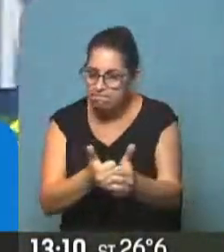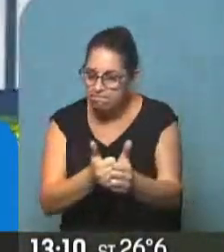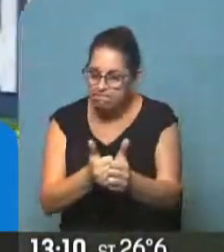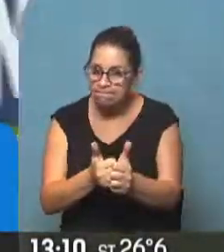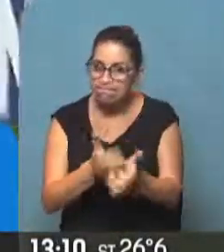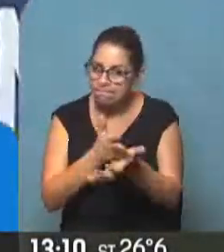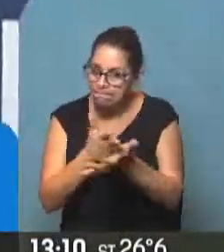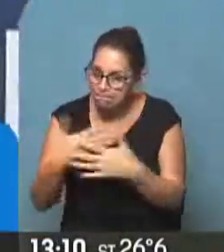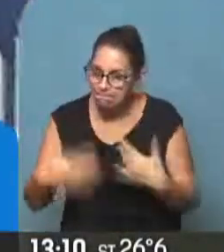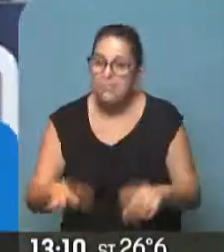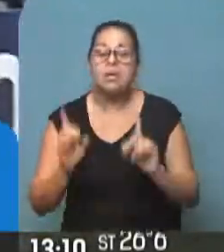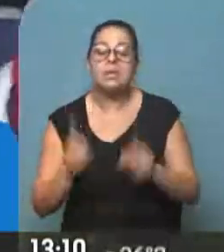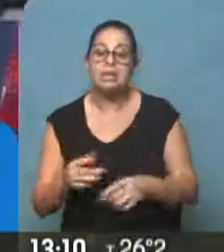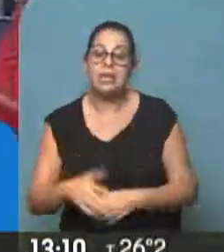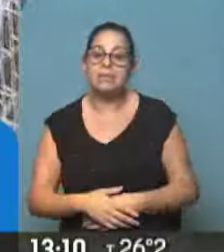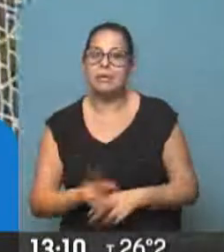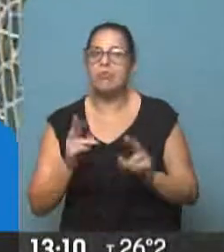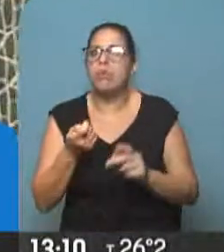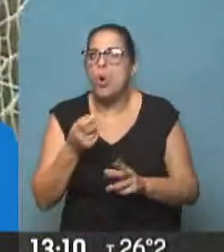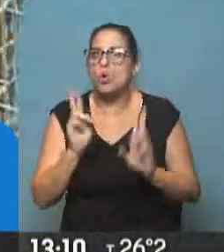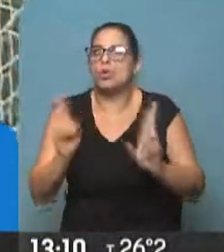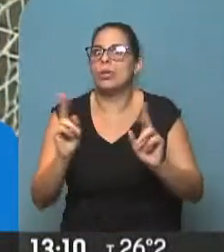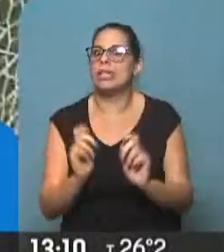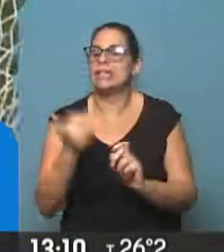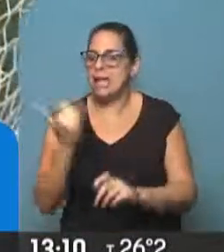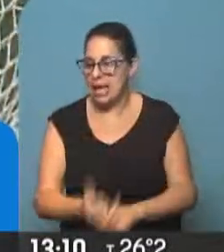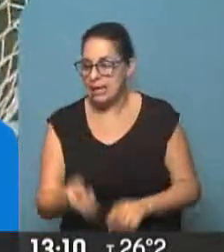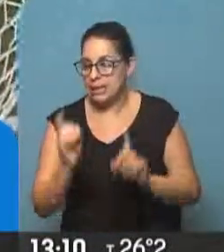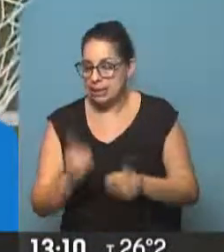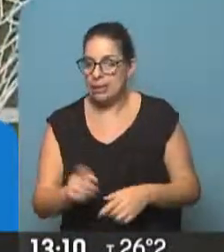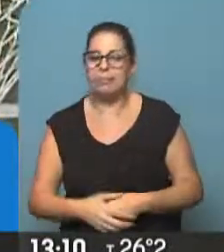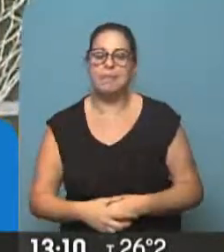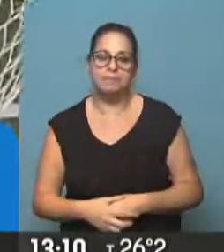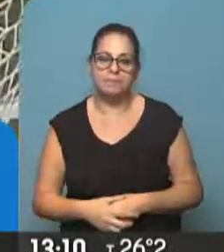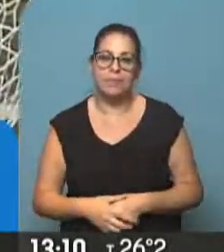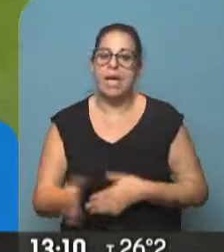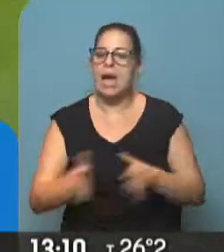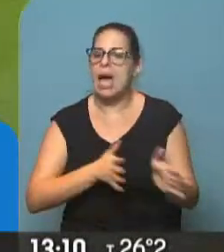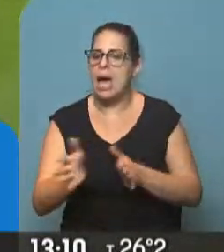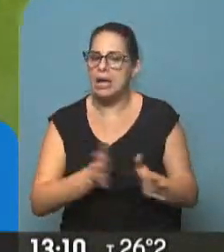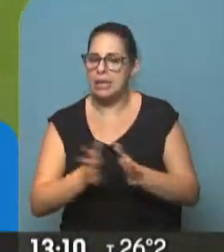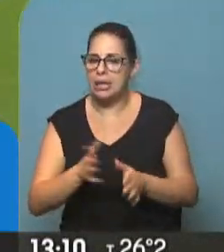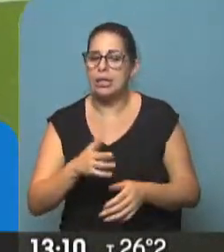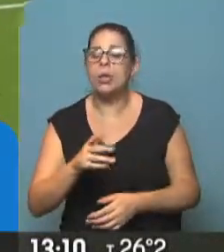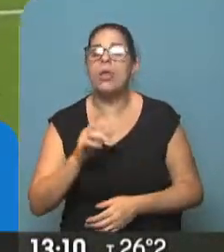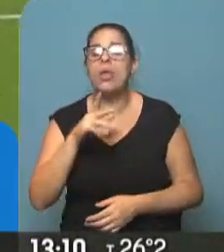límite, y también un poco de fortuna y la gran actuación del arquero del equipo de